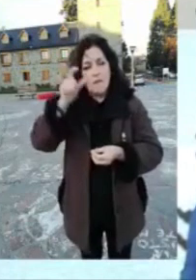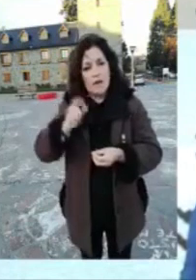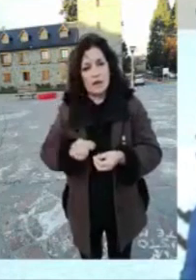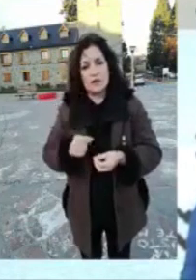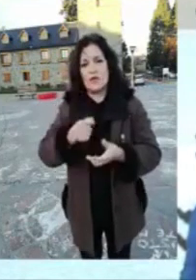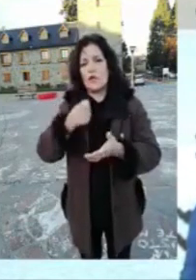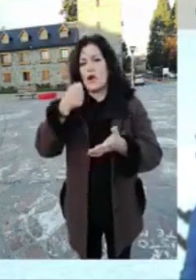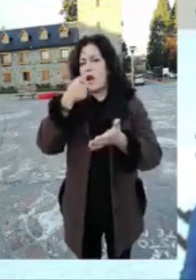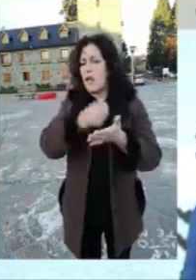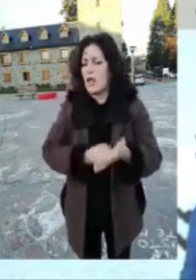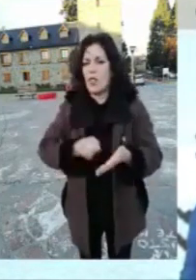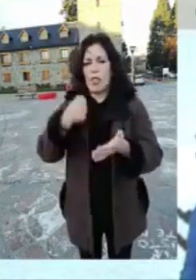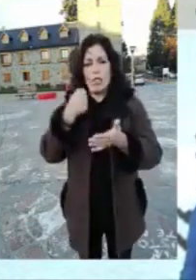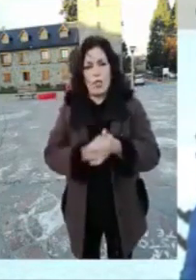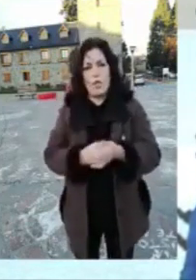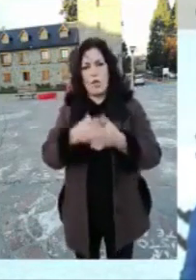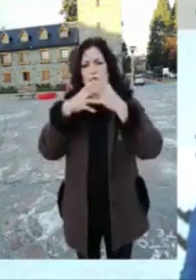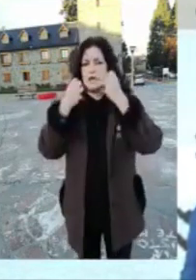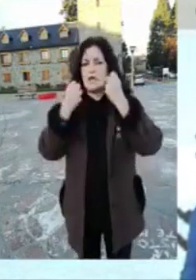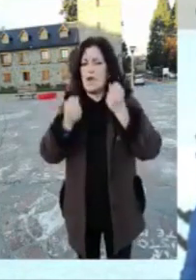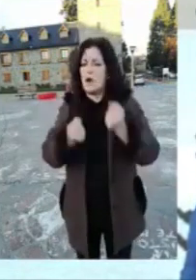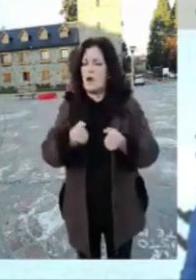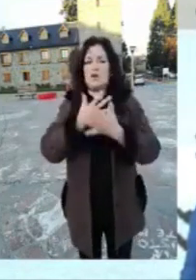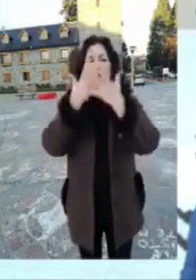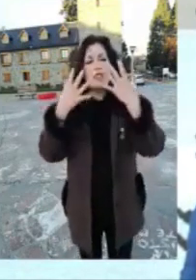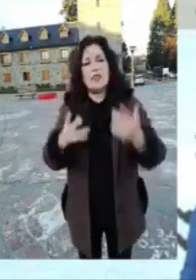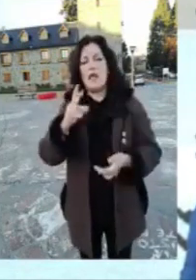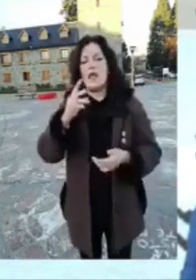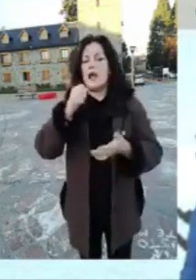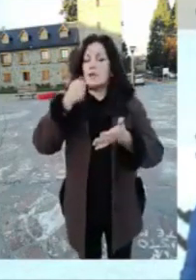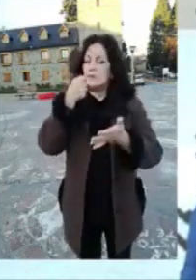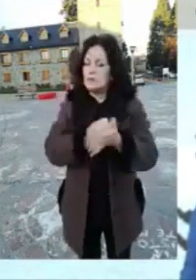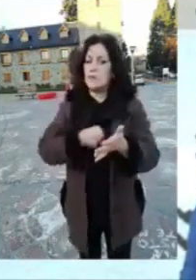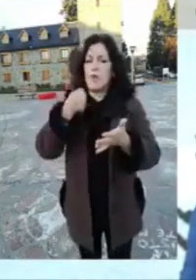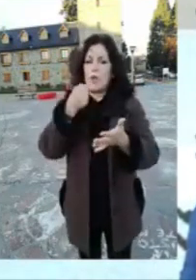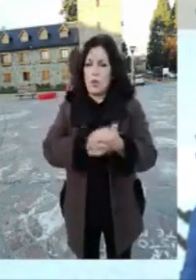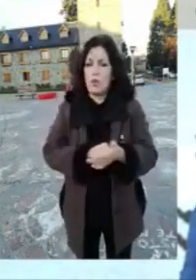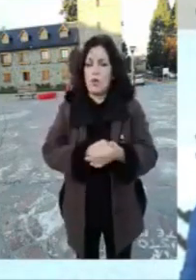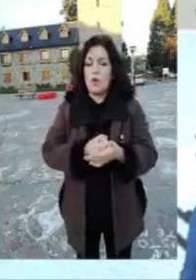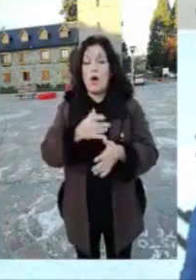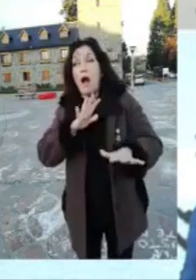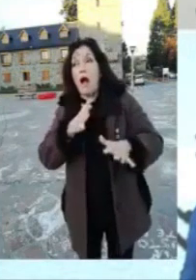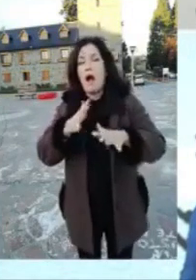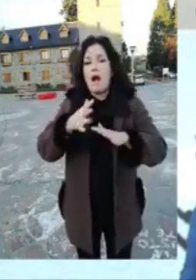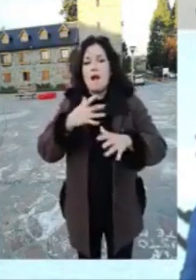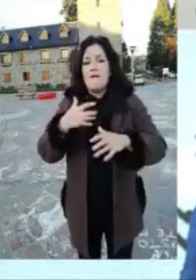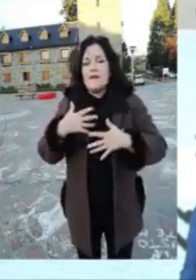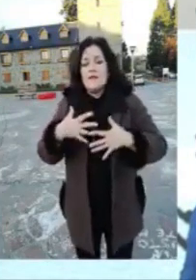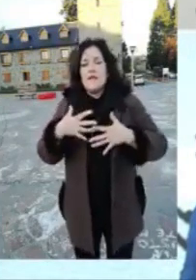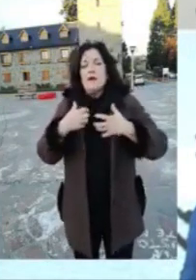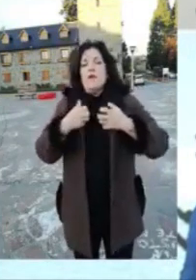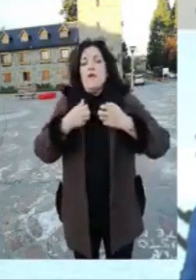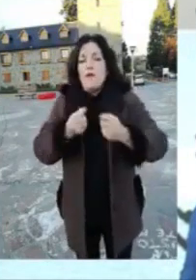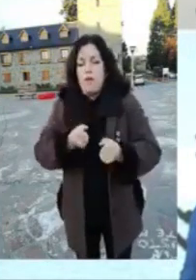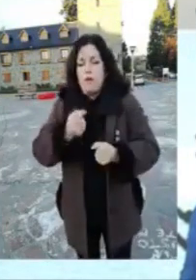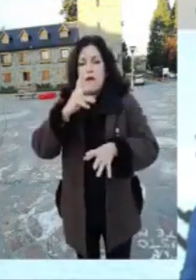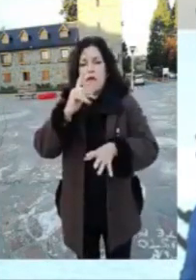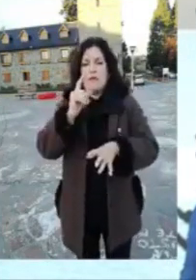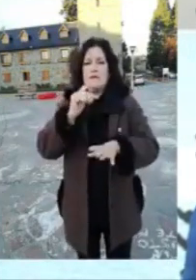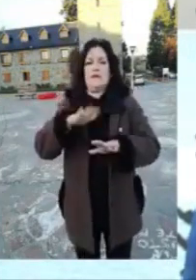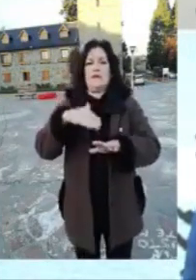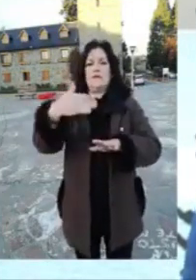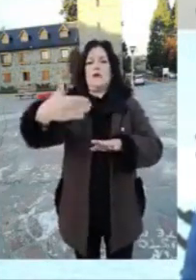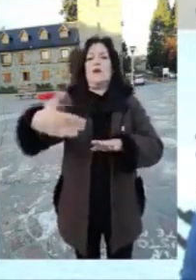los que tienen que atender los temas de salud sé que son muy duros sé que a veces nos pedimos un esfuerzo que nos es muy difícil llevar